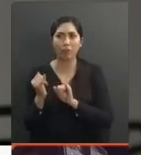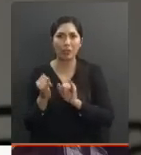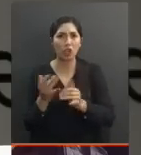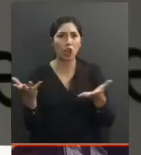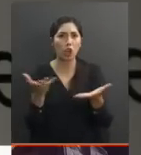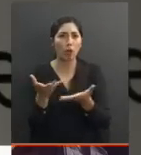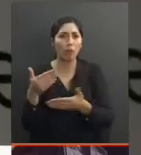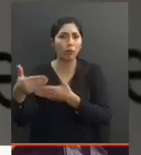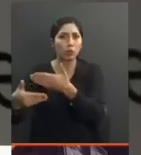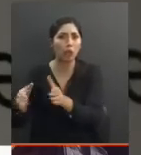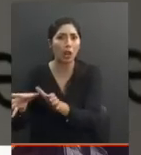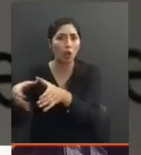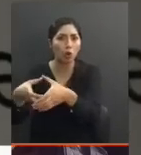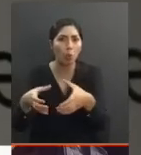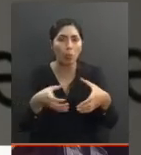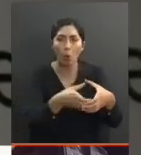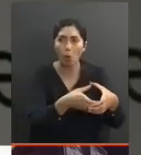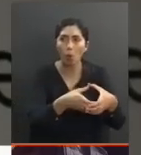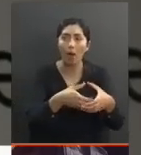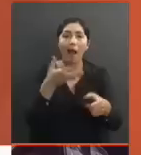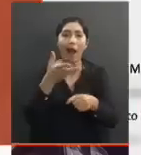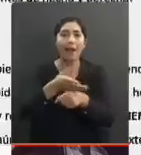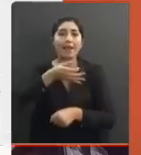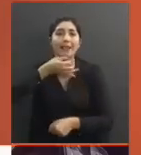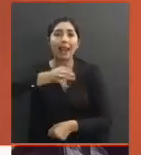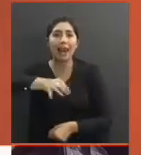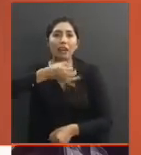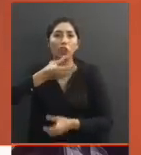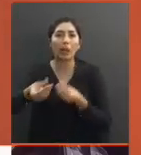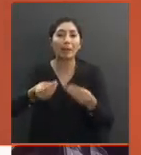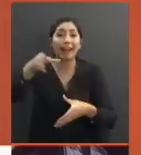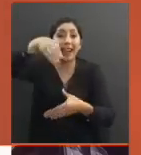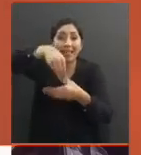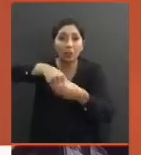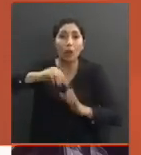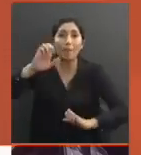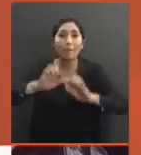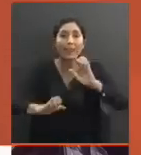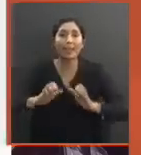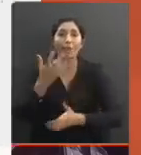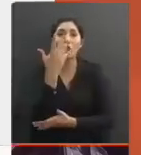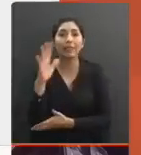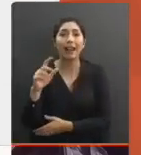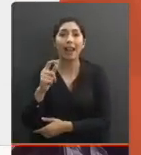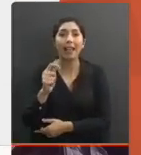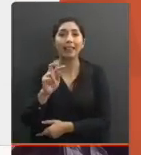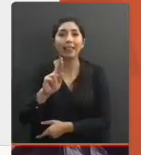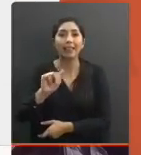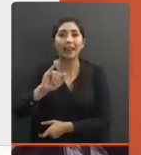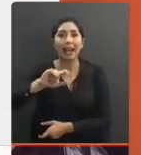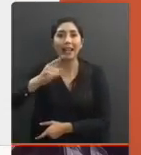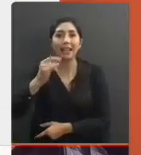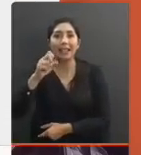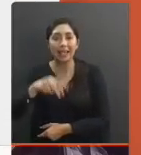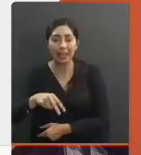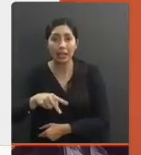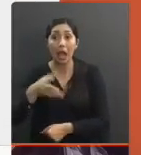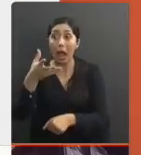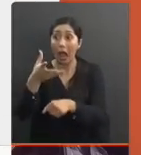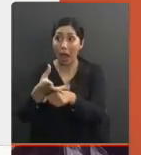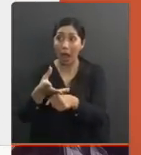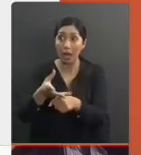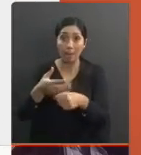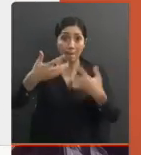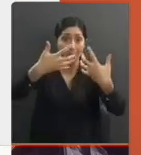El siguiente es un relato de lo que ocurrió en una forestal en Traiguén. En el predio se ha observado maquinaria forestal que sería con la que han